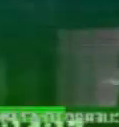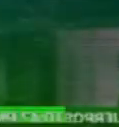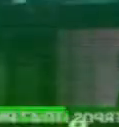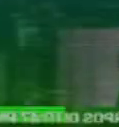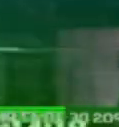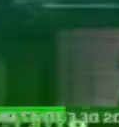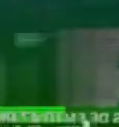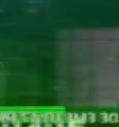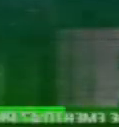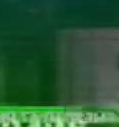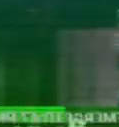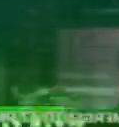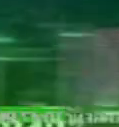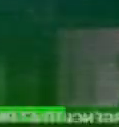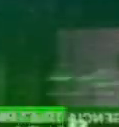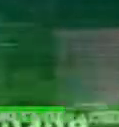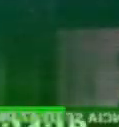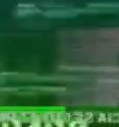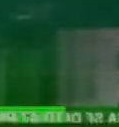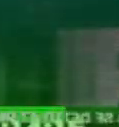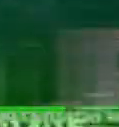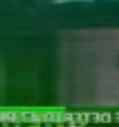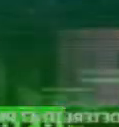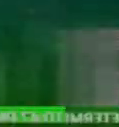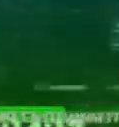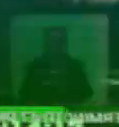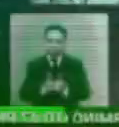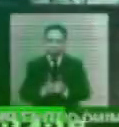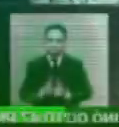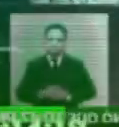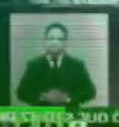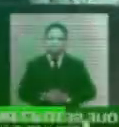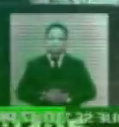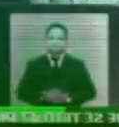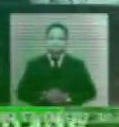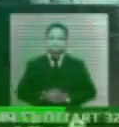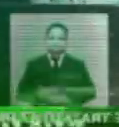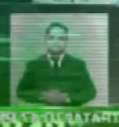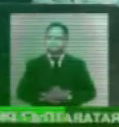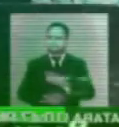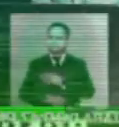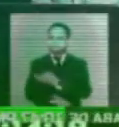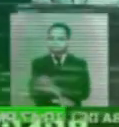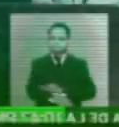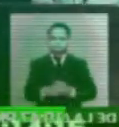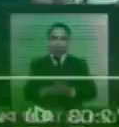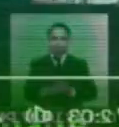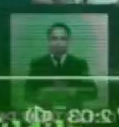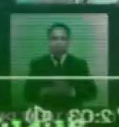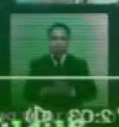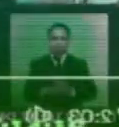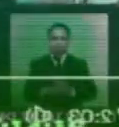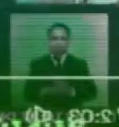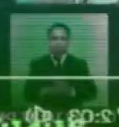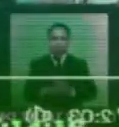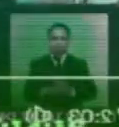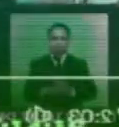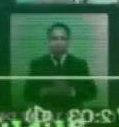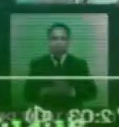pues es una censura previa de la libertad de expresión de este país Jaime Guerrero fuerza informativa Azteca